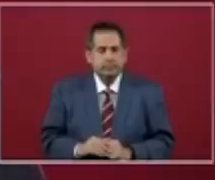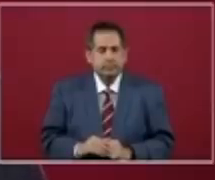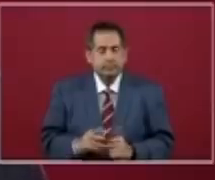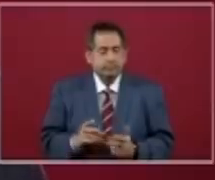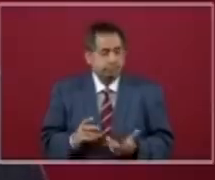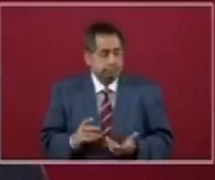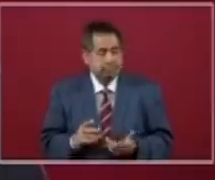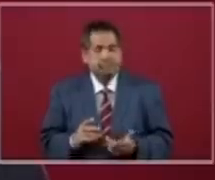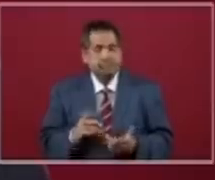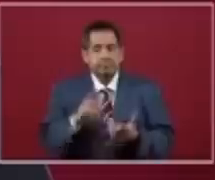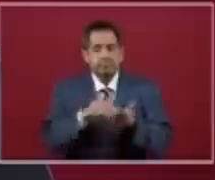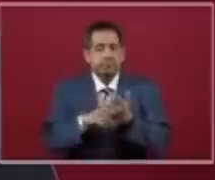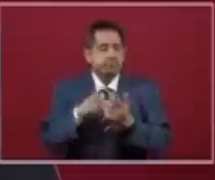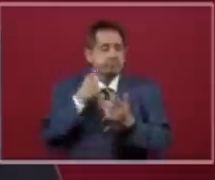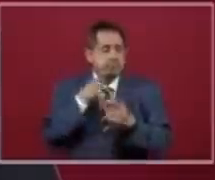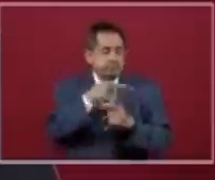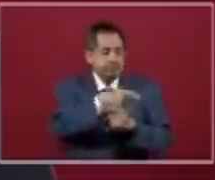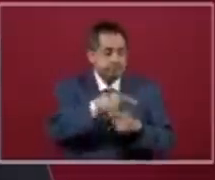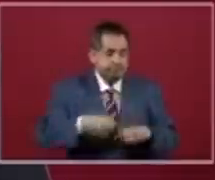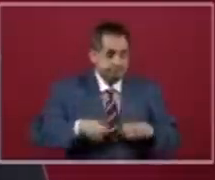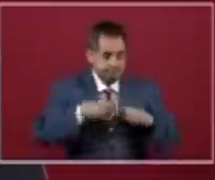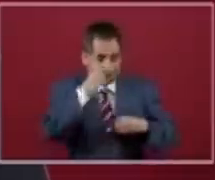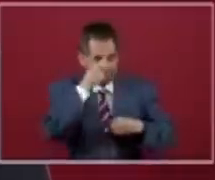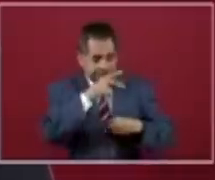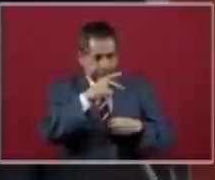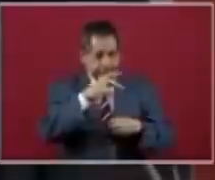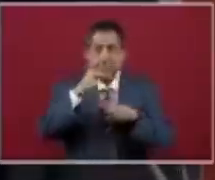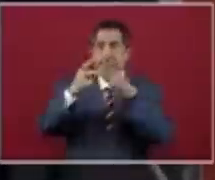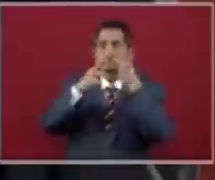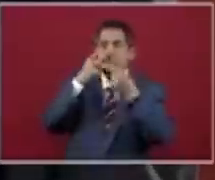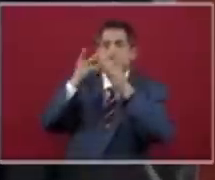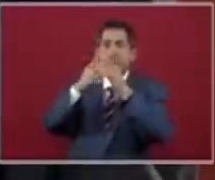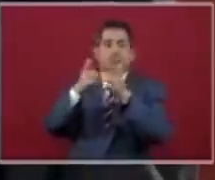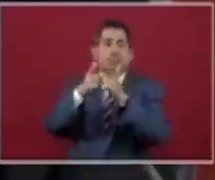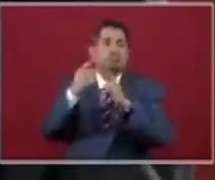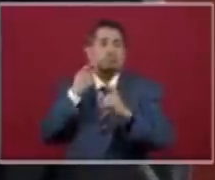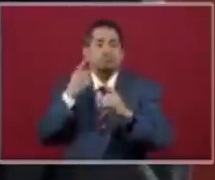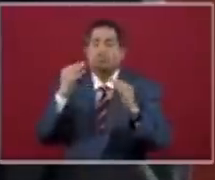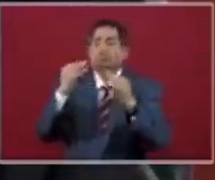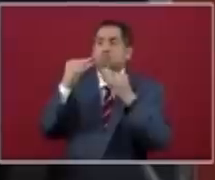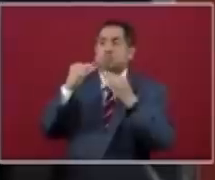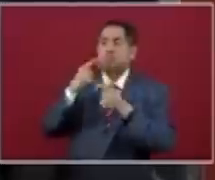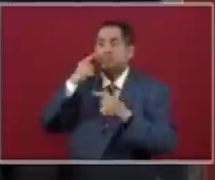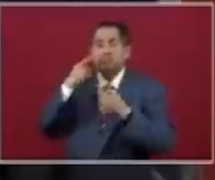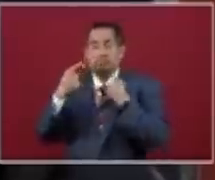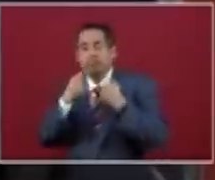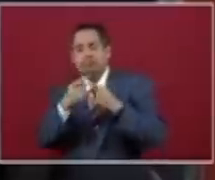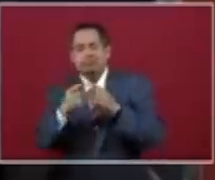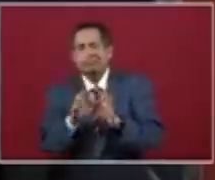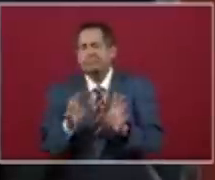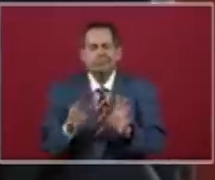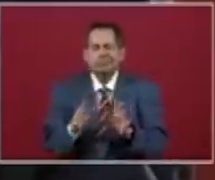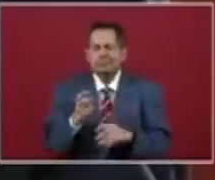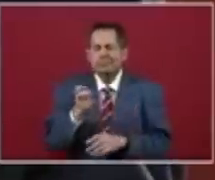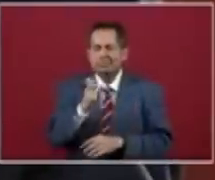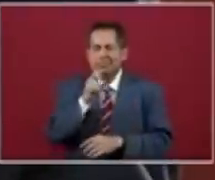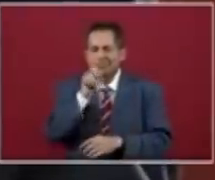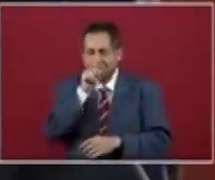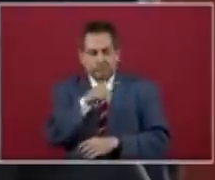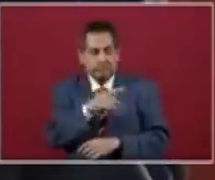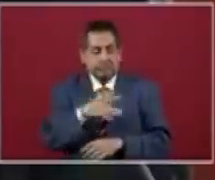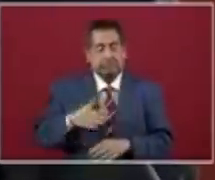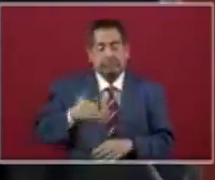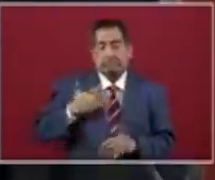valgan de la situación de los mexicanos los partidos. Ese no debería de ser